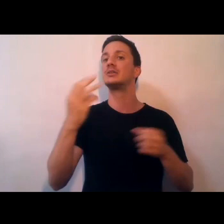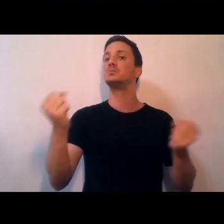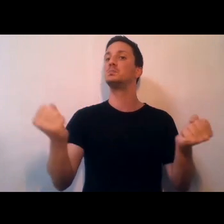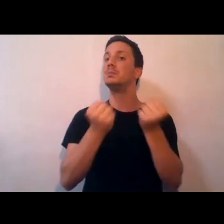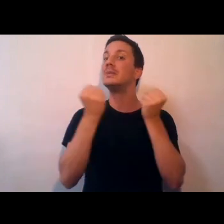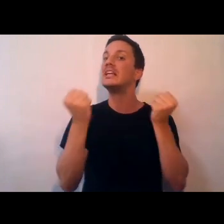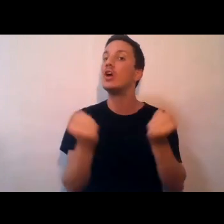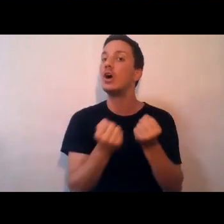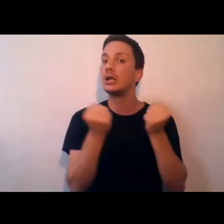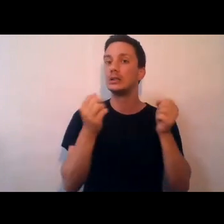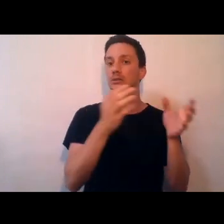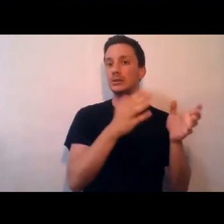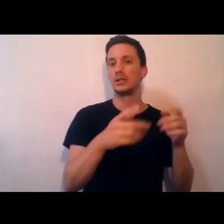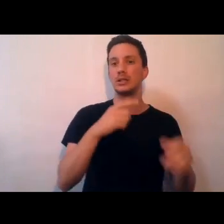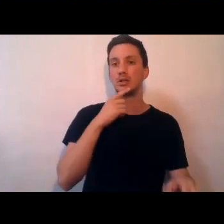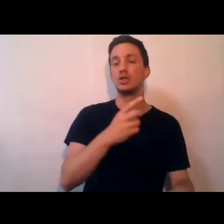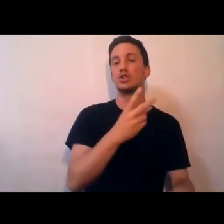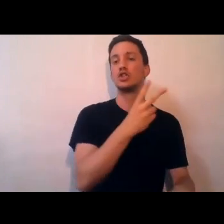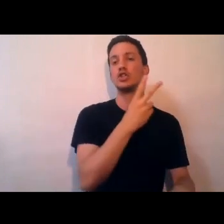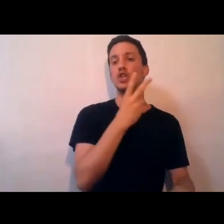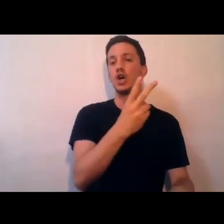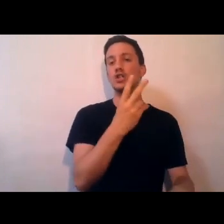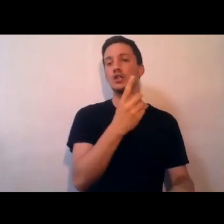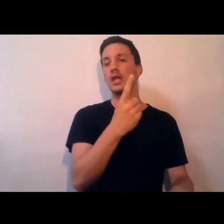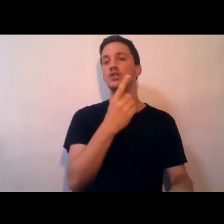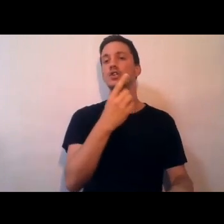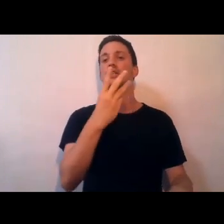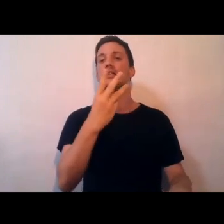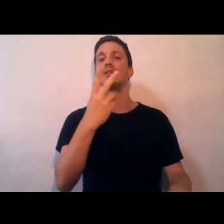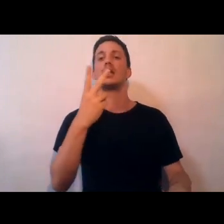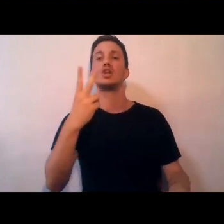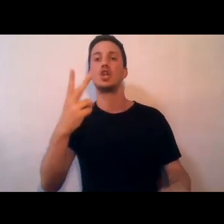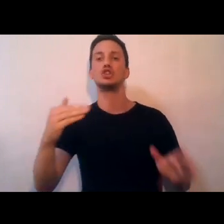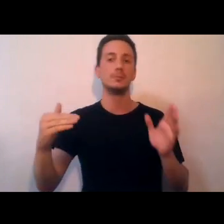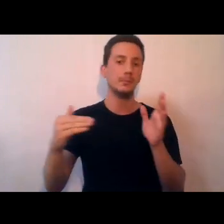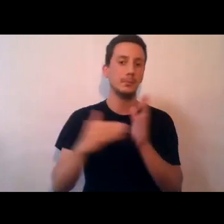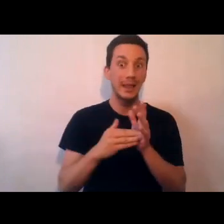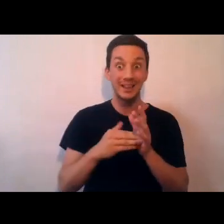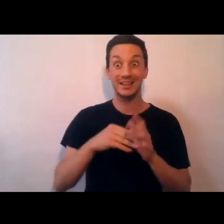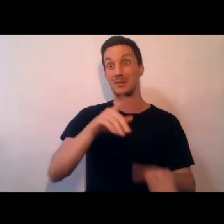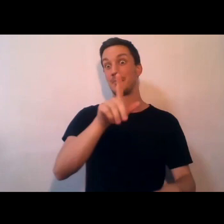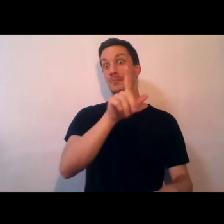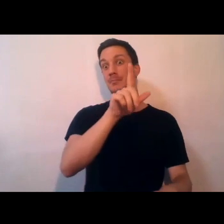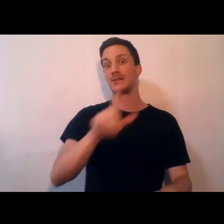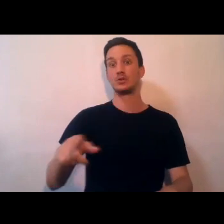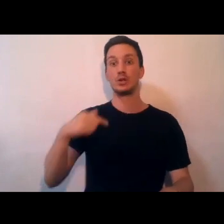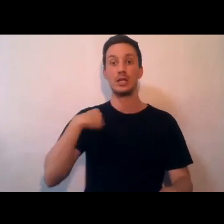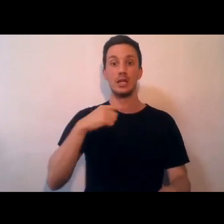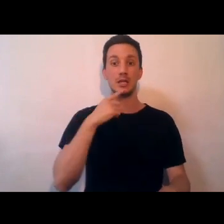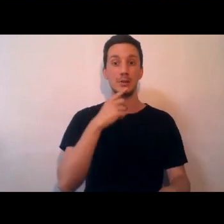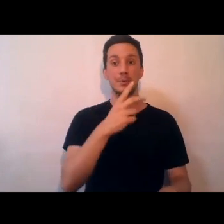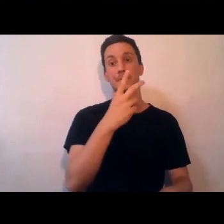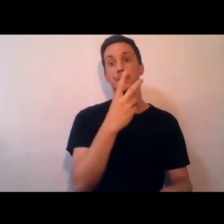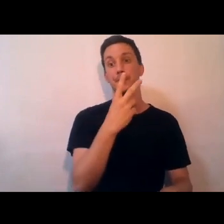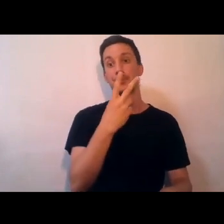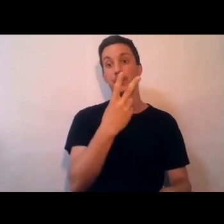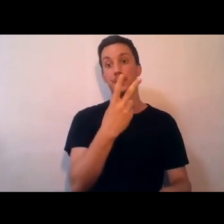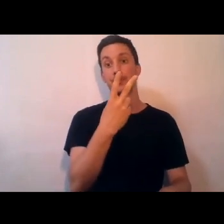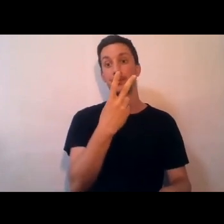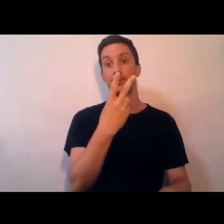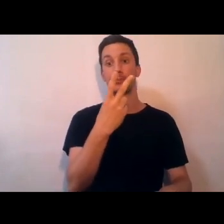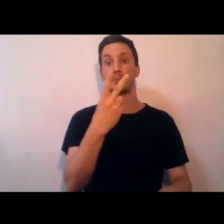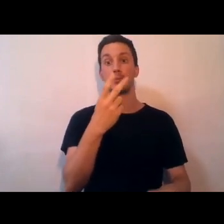de 132.000 nuevos melanomas cada año, que una de cada 5 personas va a desarrollar un cáncer de